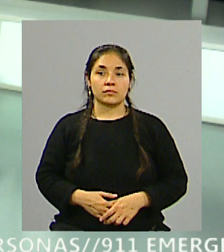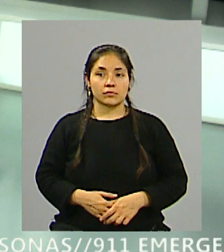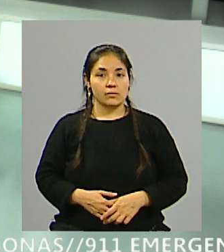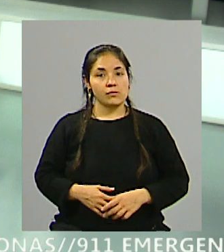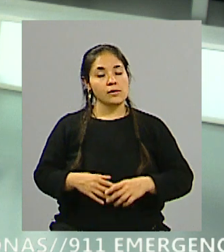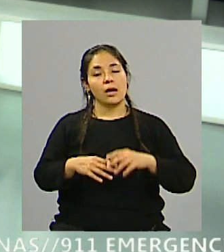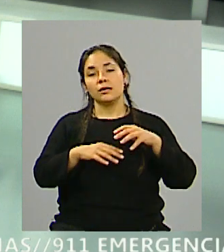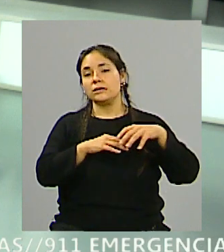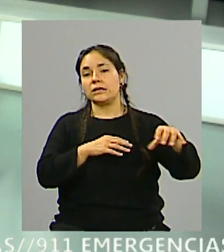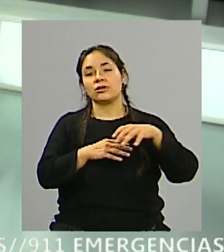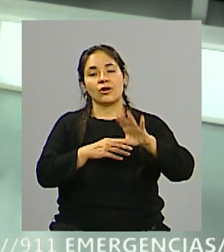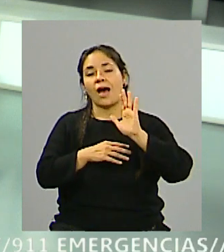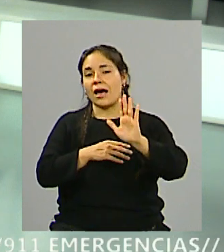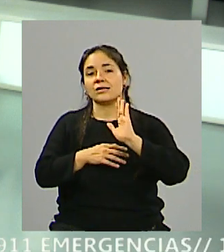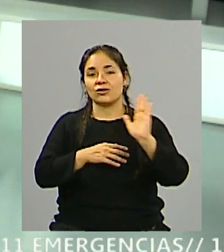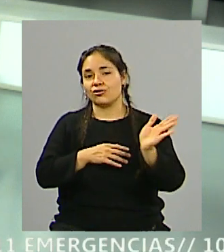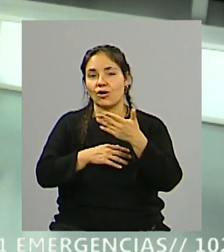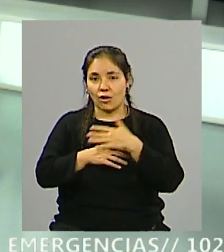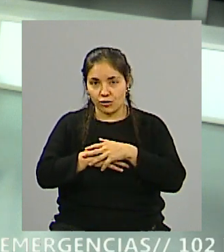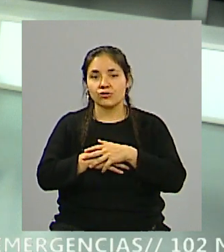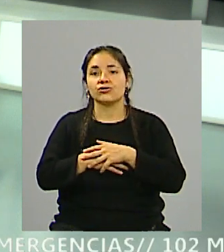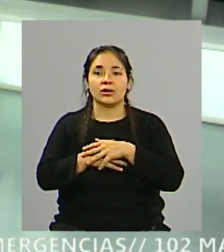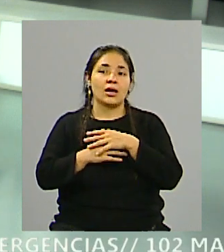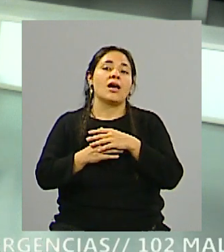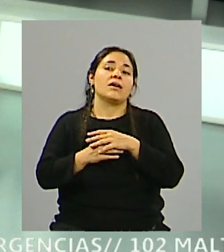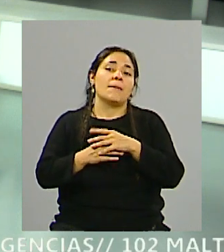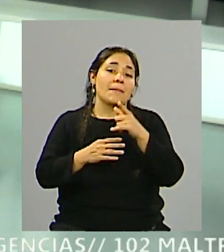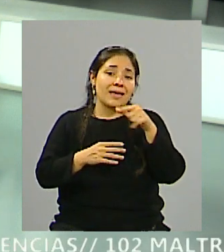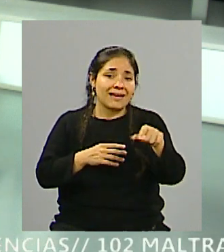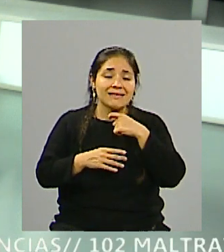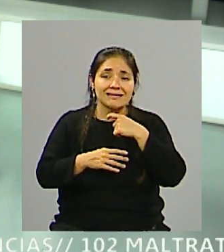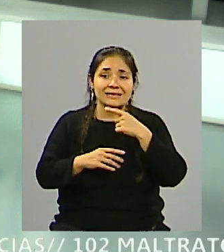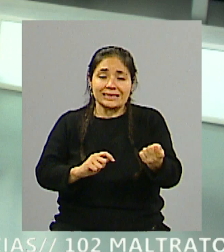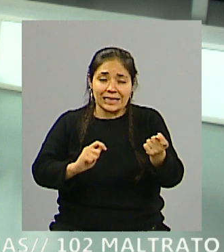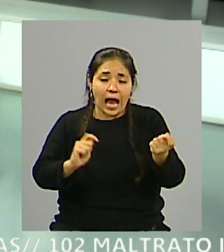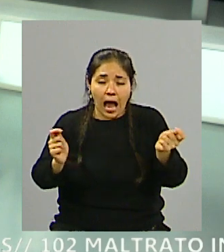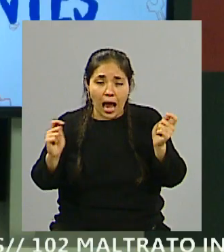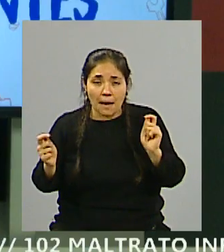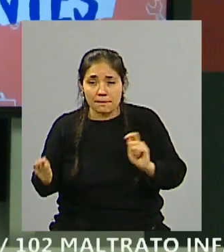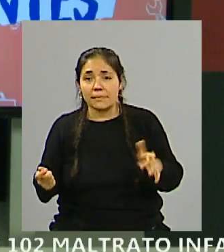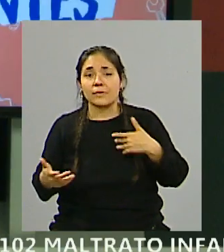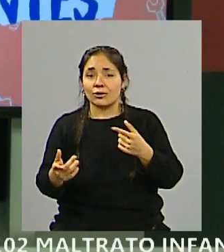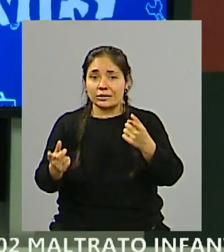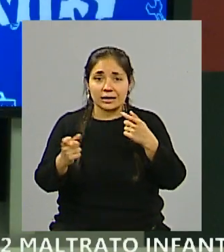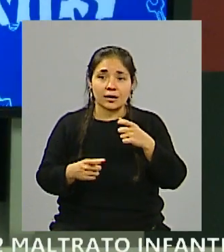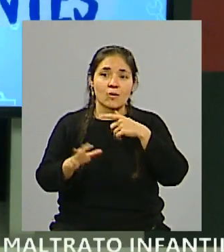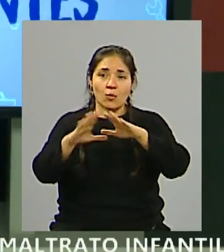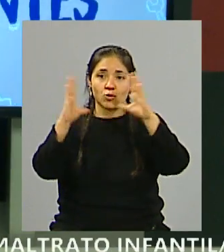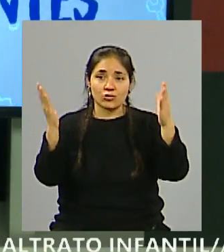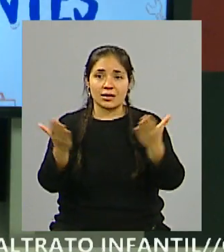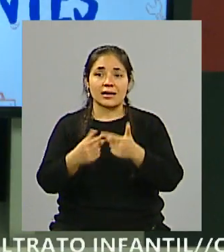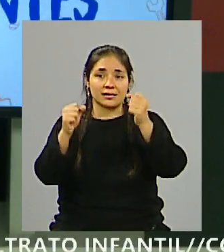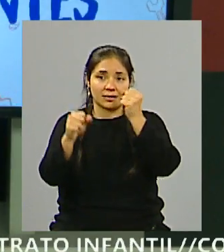todo el sector, digamos, del personal de la salud. Es un paradigma que se está intentando deconstruir, que hay mucho trabajo mundial sobre el